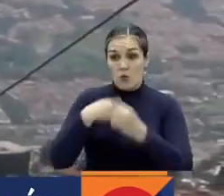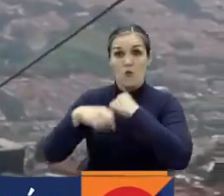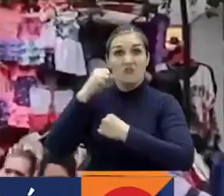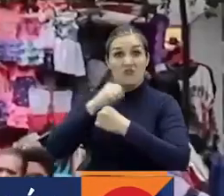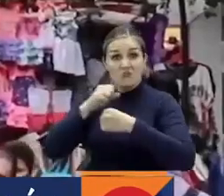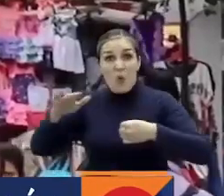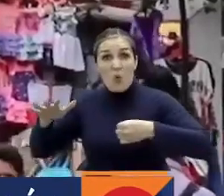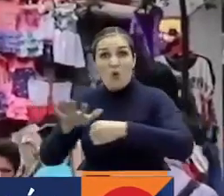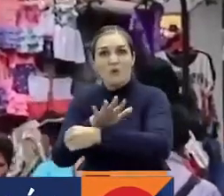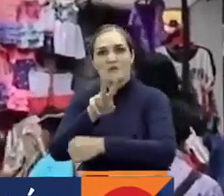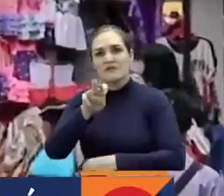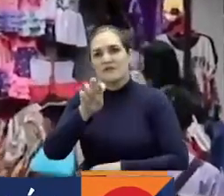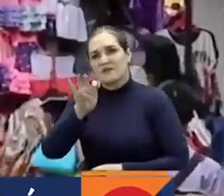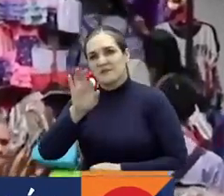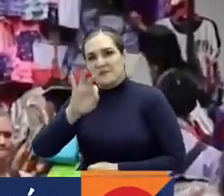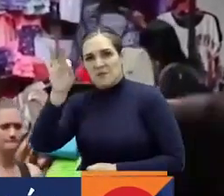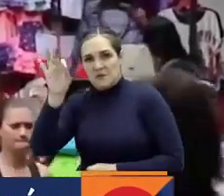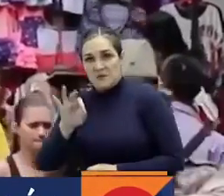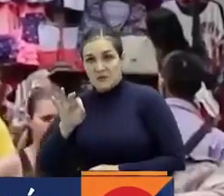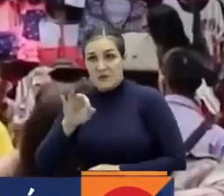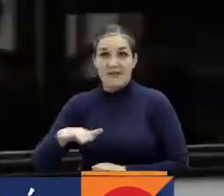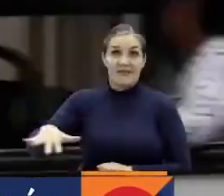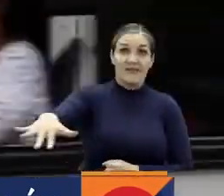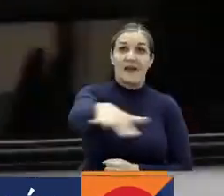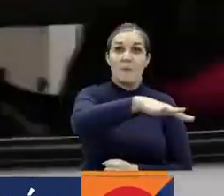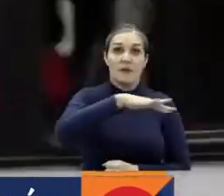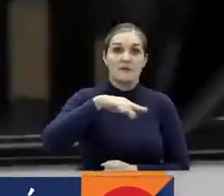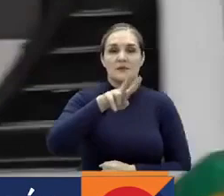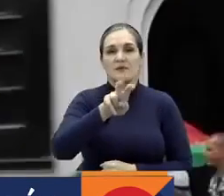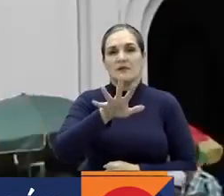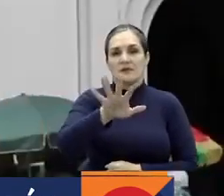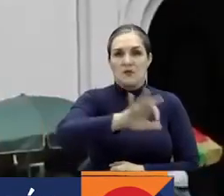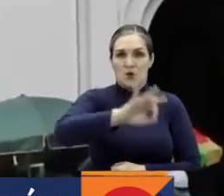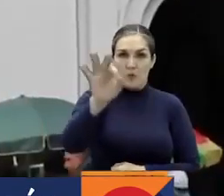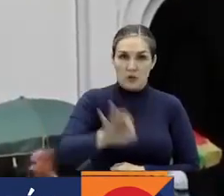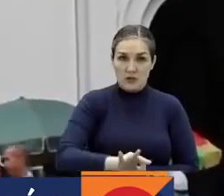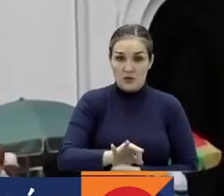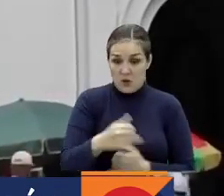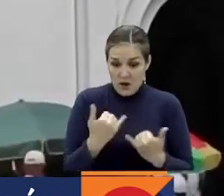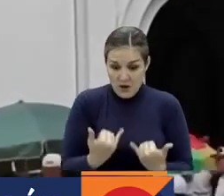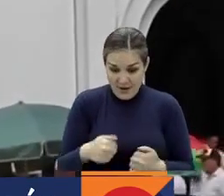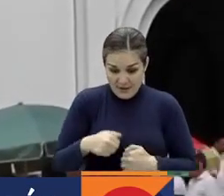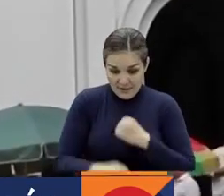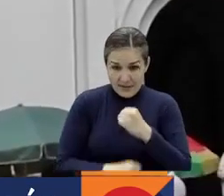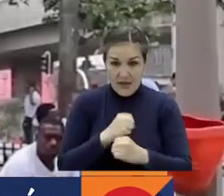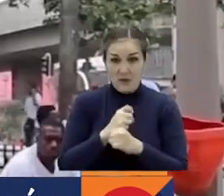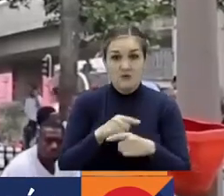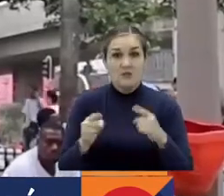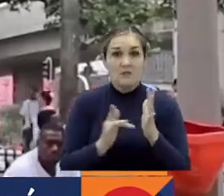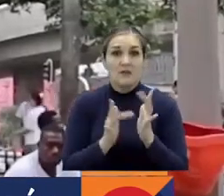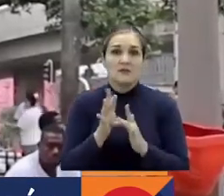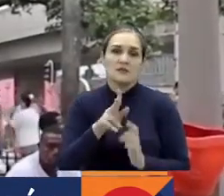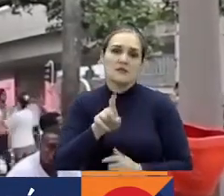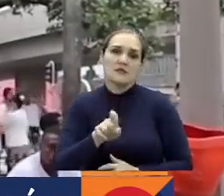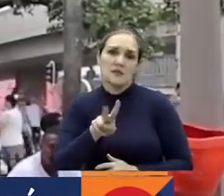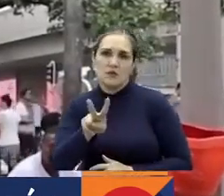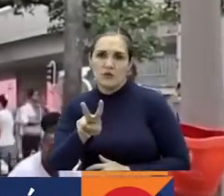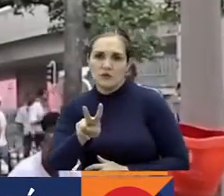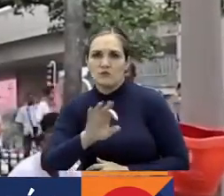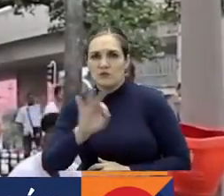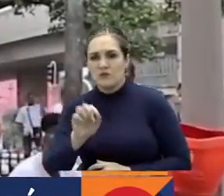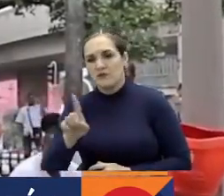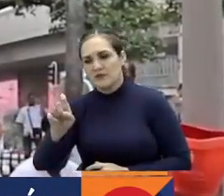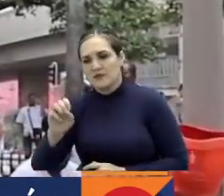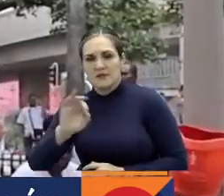alcanzó el 79%, en el departamento el 75% y cerró este año en Semana Santa 62% y